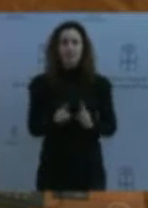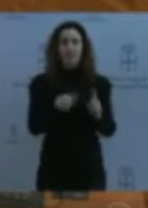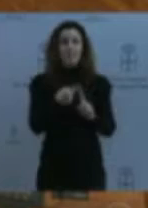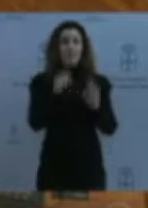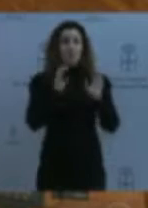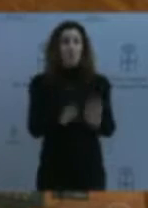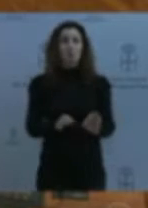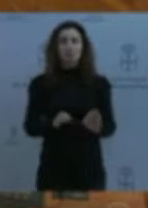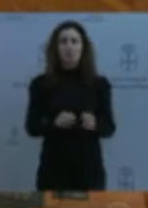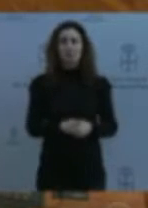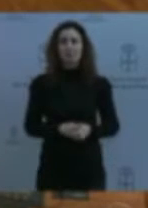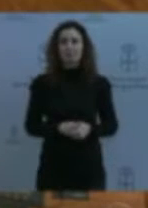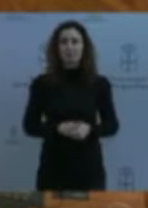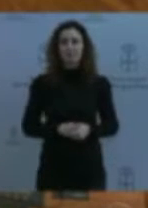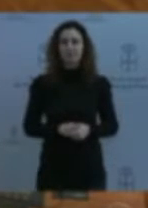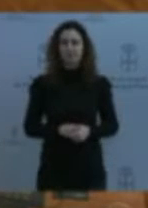como usted sabe,